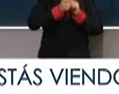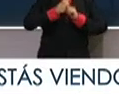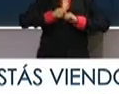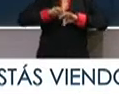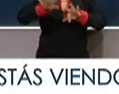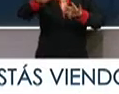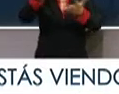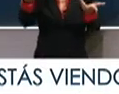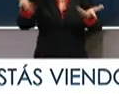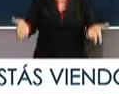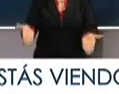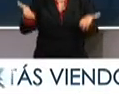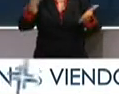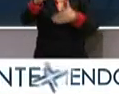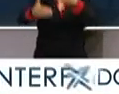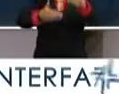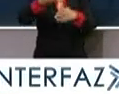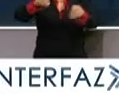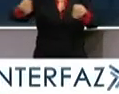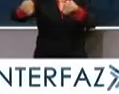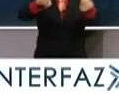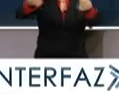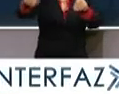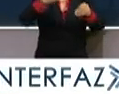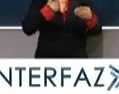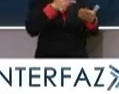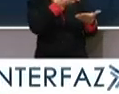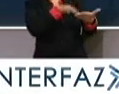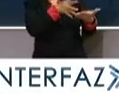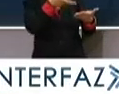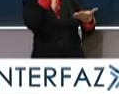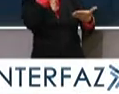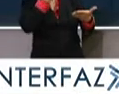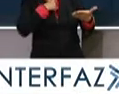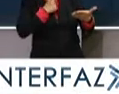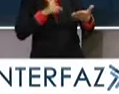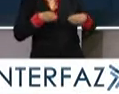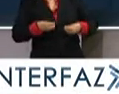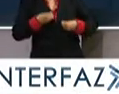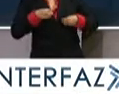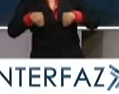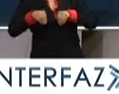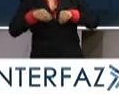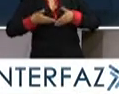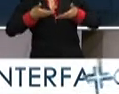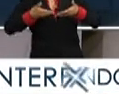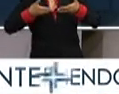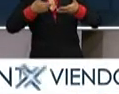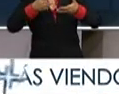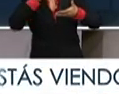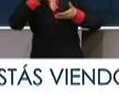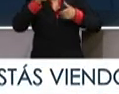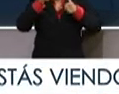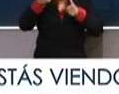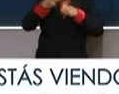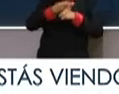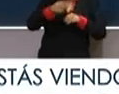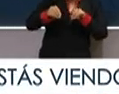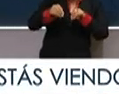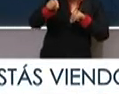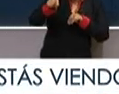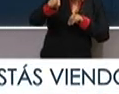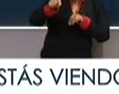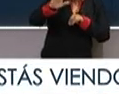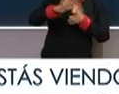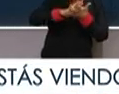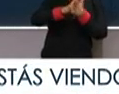una respuesta por parte del receptor y hay que estar atentos a esa respuesta. Claro. Y cuando